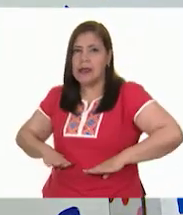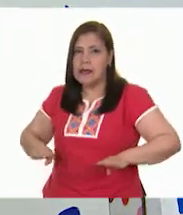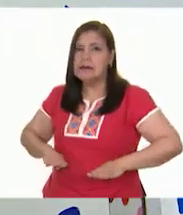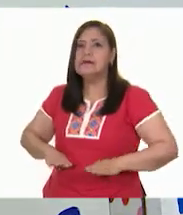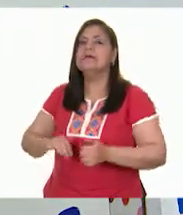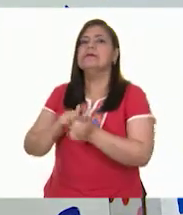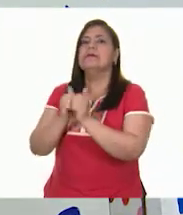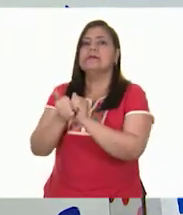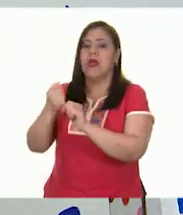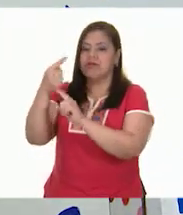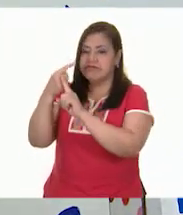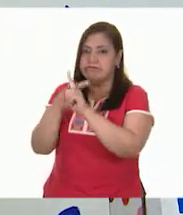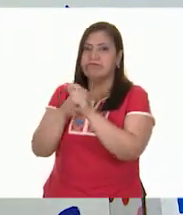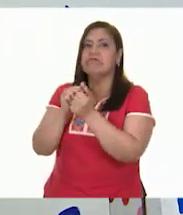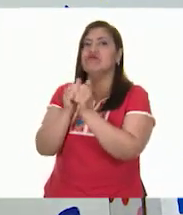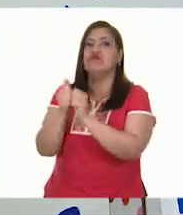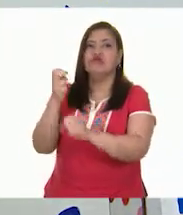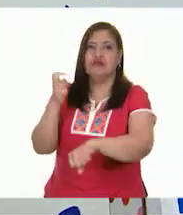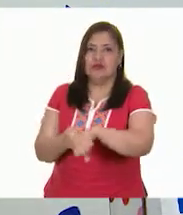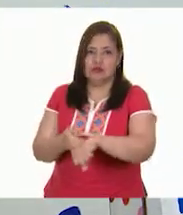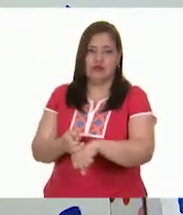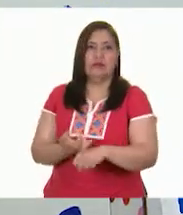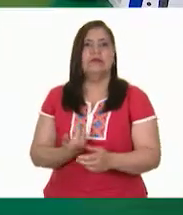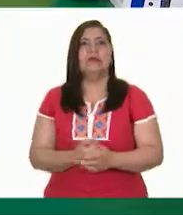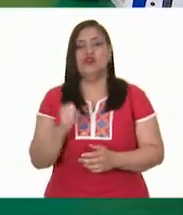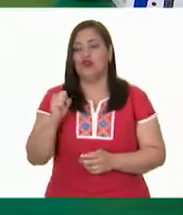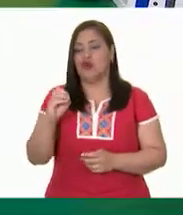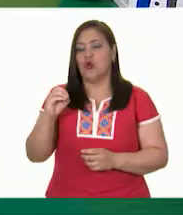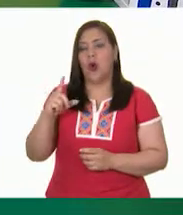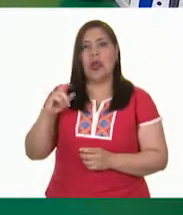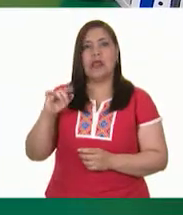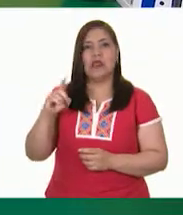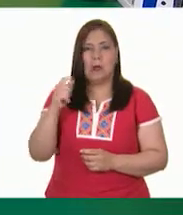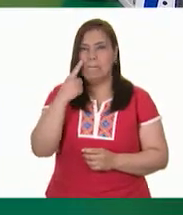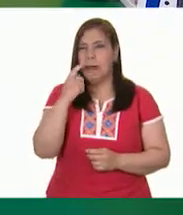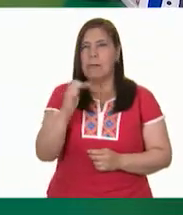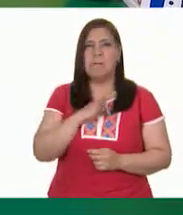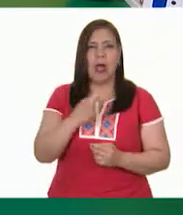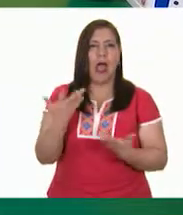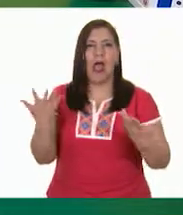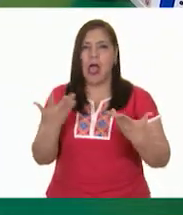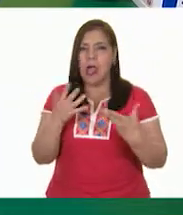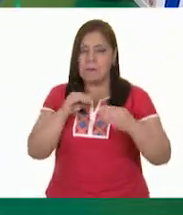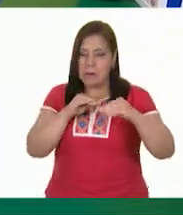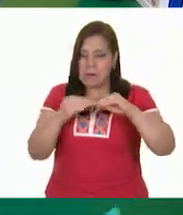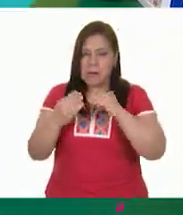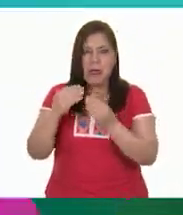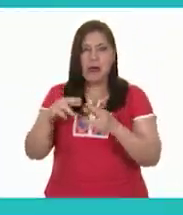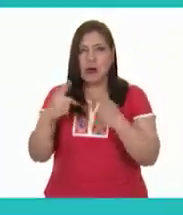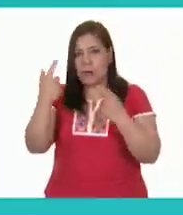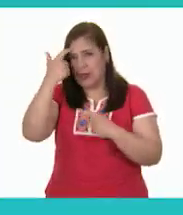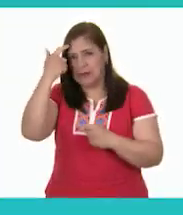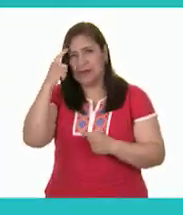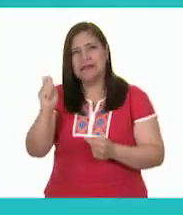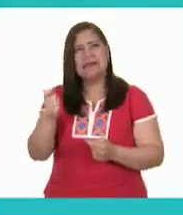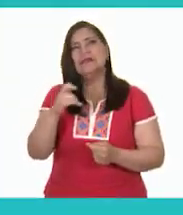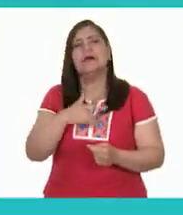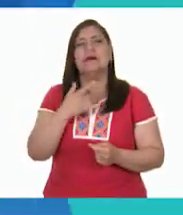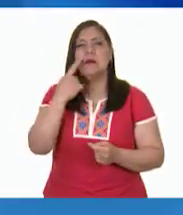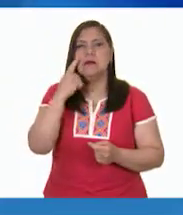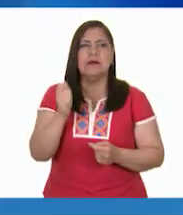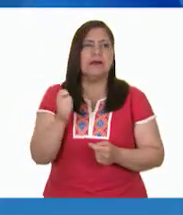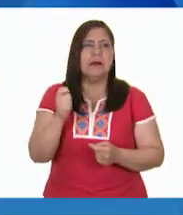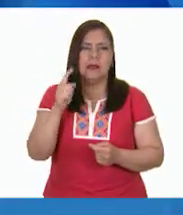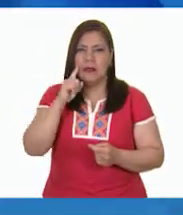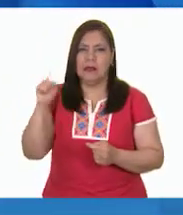se vuelve un sólido. Veamos, vamos a armar un rompecabezas, Mariana, es un reto un tanto difícil. A ver.